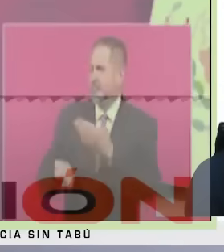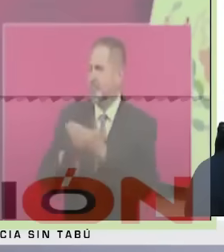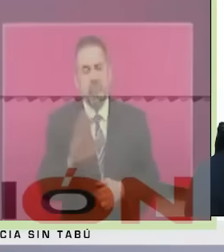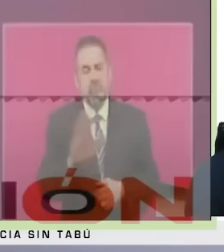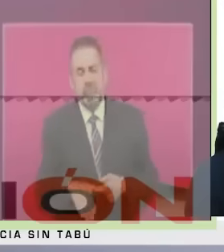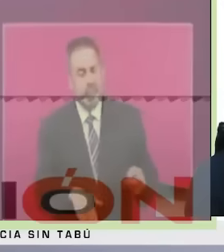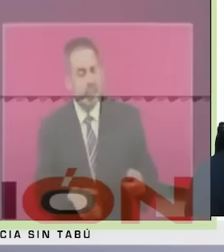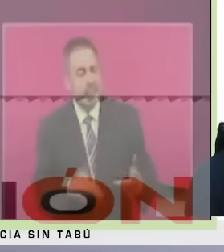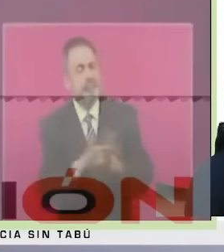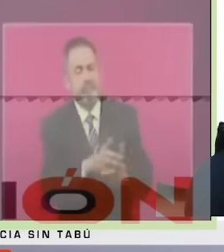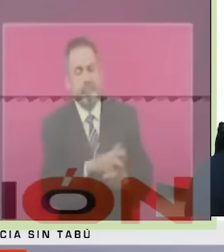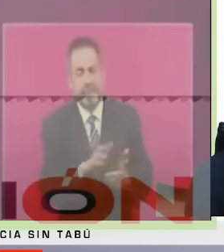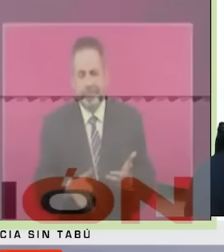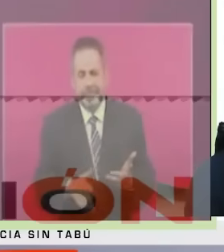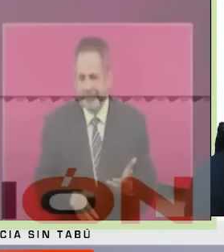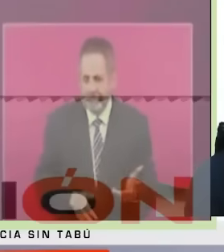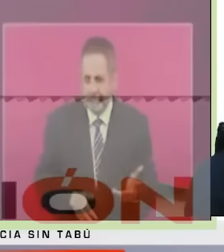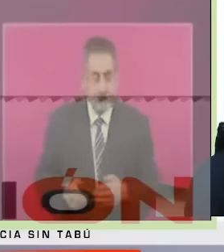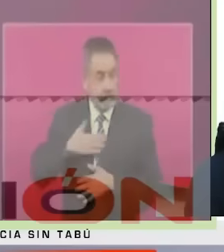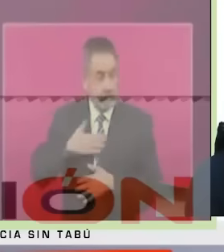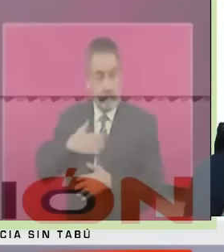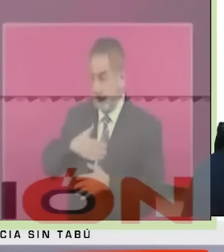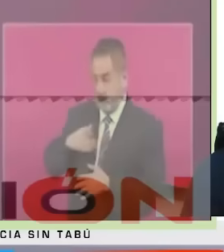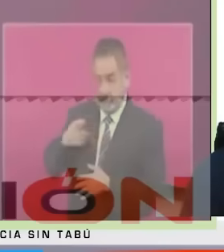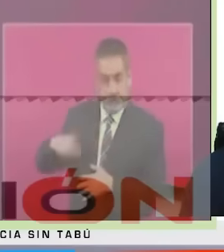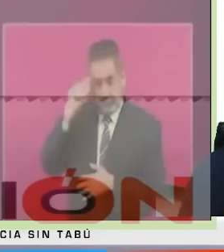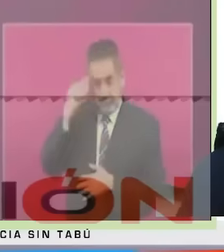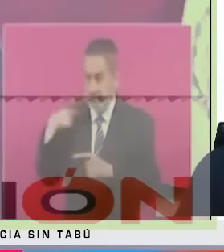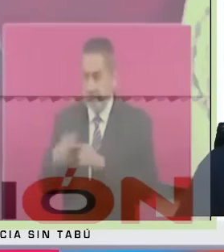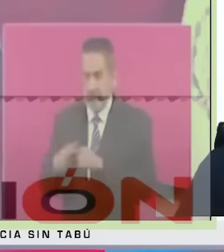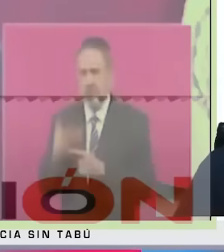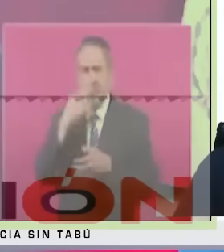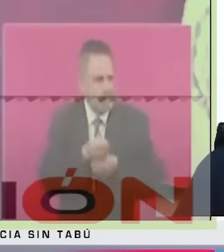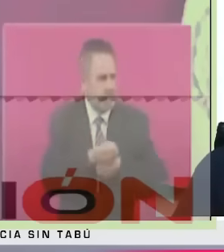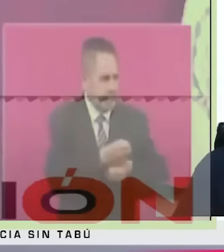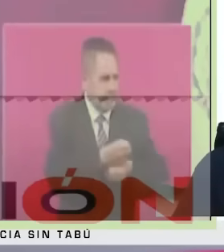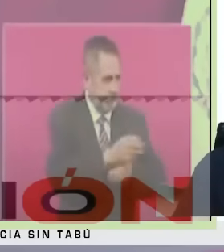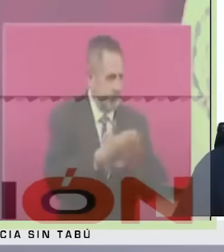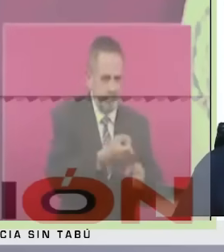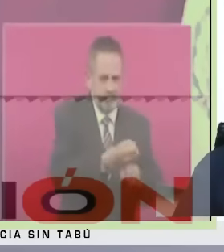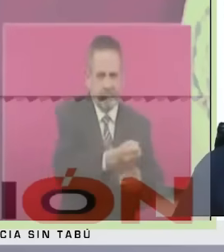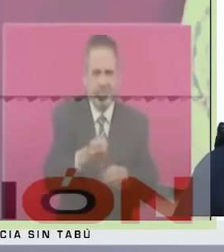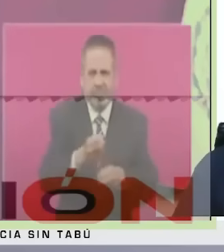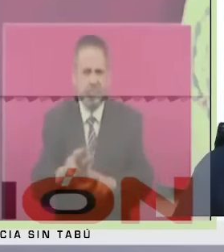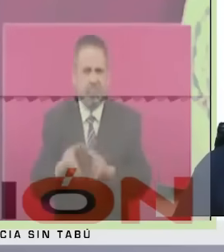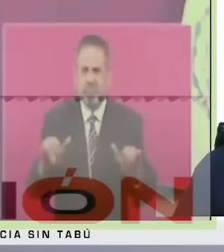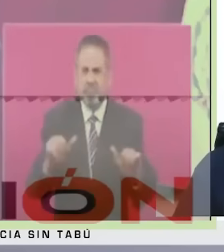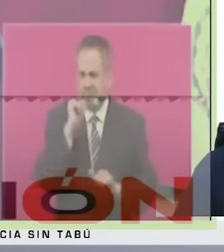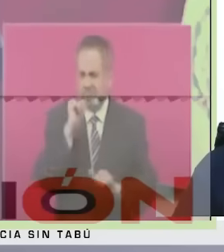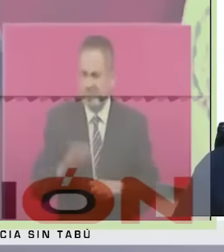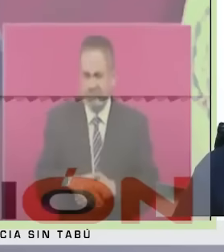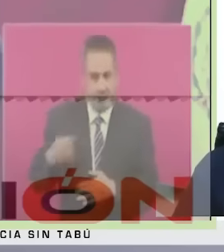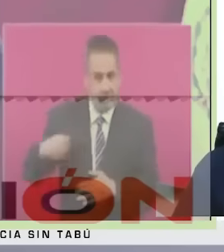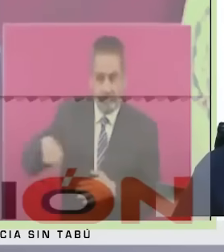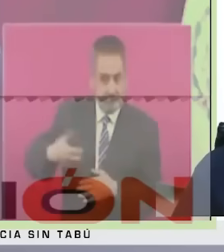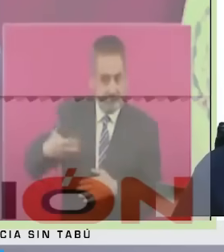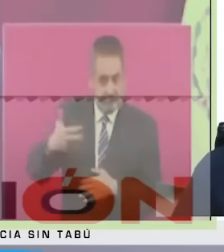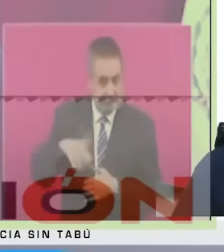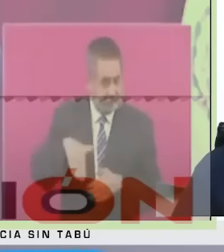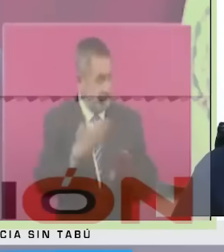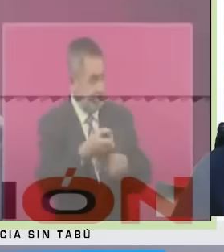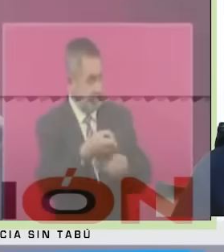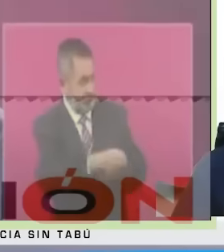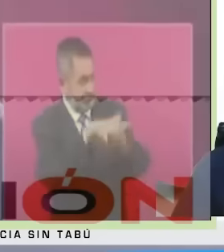atentado, y peor todavía, culpan del mismo a López Obrador. Y luego Joaquín López Dóriga, en